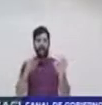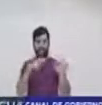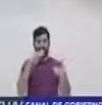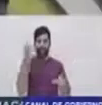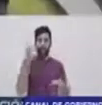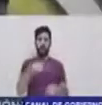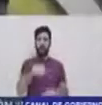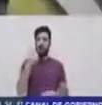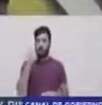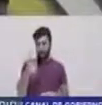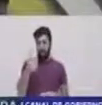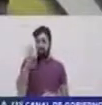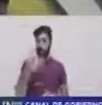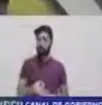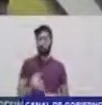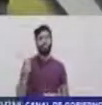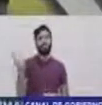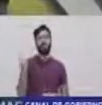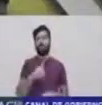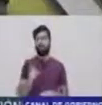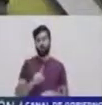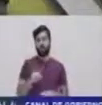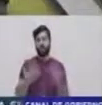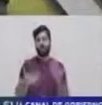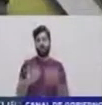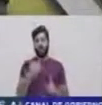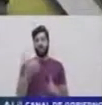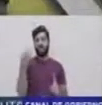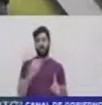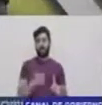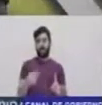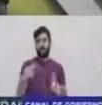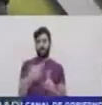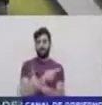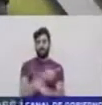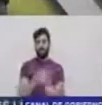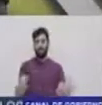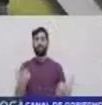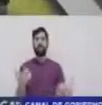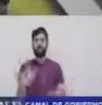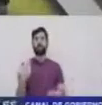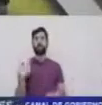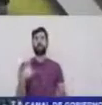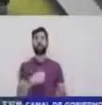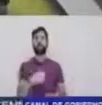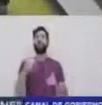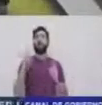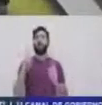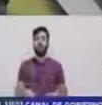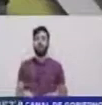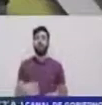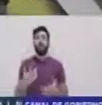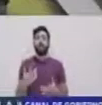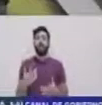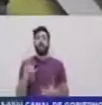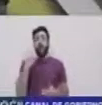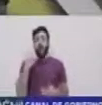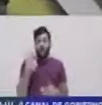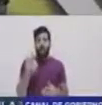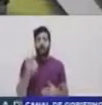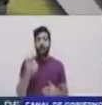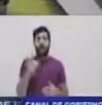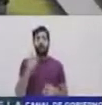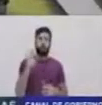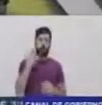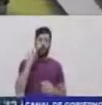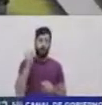bien documentada, que no tiene un respaldo documental de qué fuente se generó, y entonces ahí lo que hacemos es contribuir